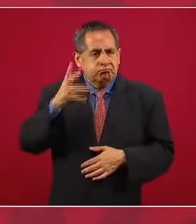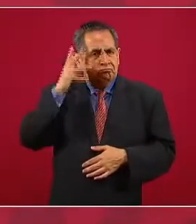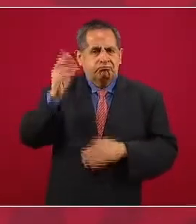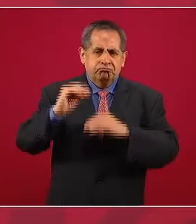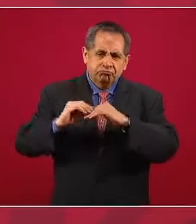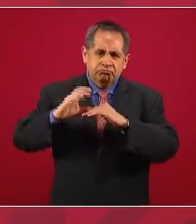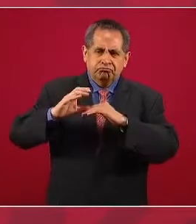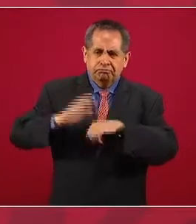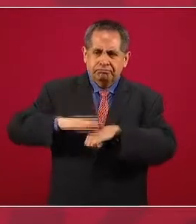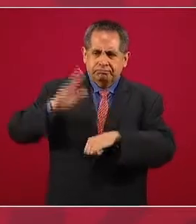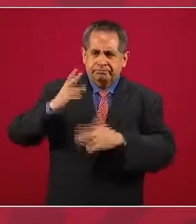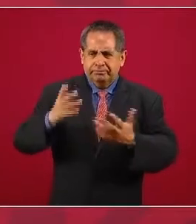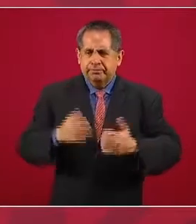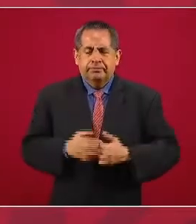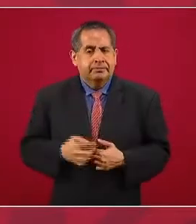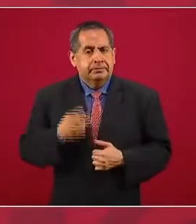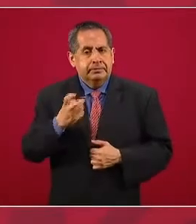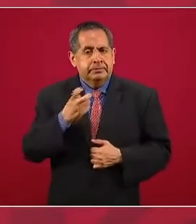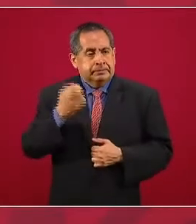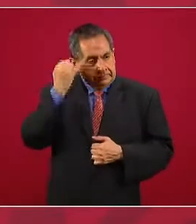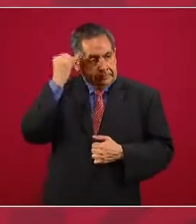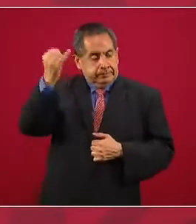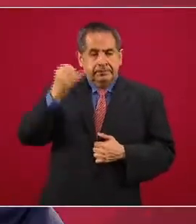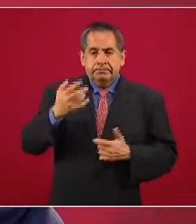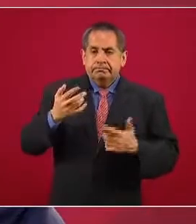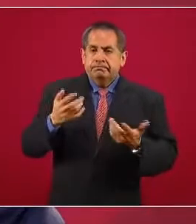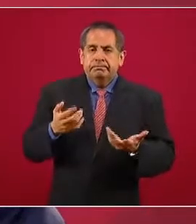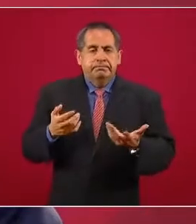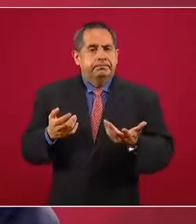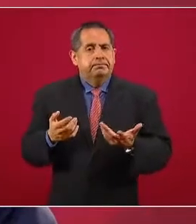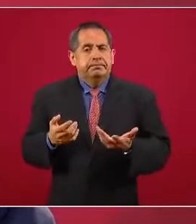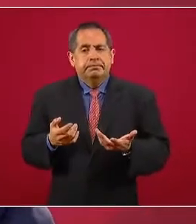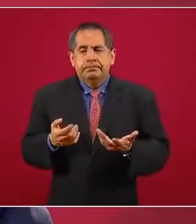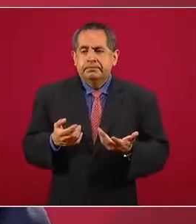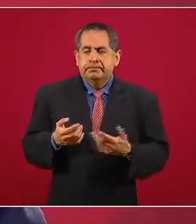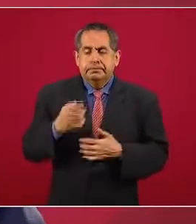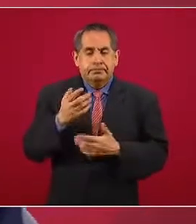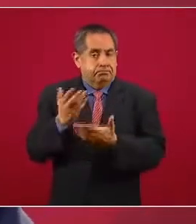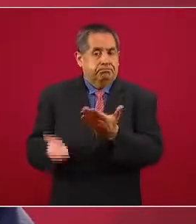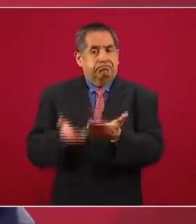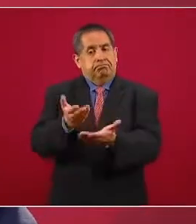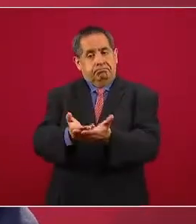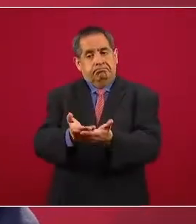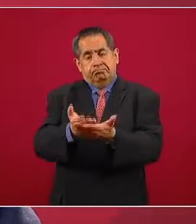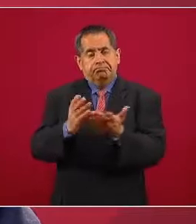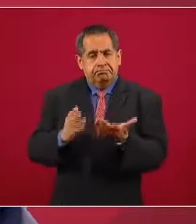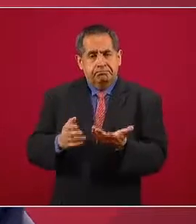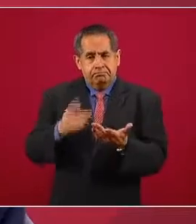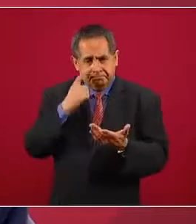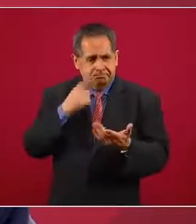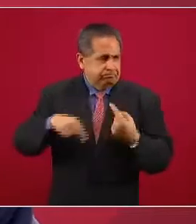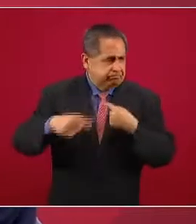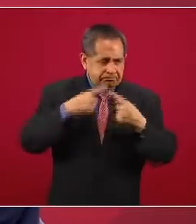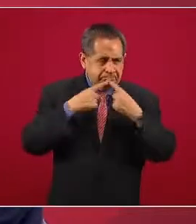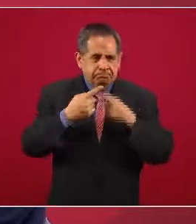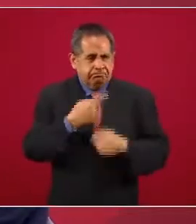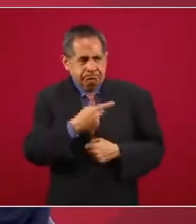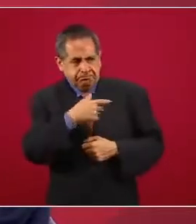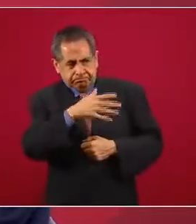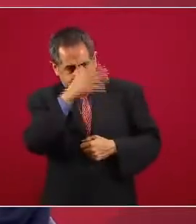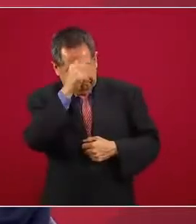Esto es un proyecto, es una propuesta que hemos estado de